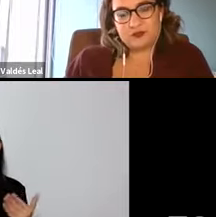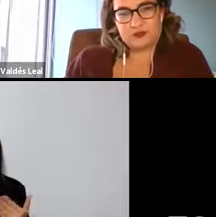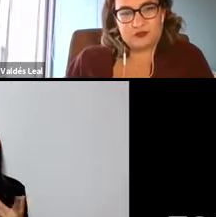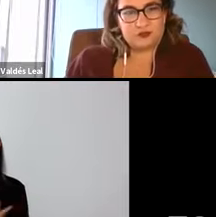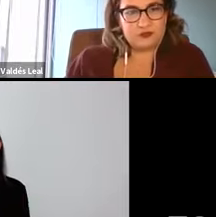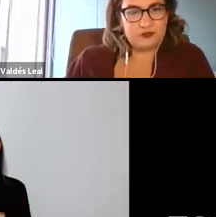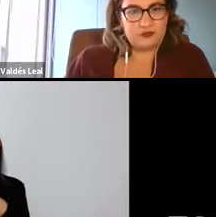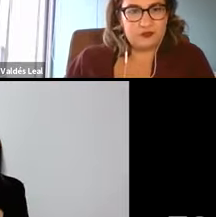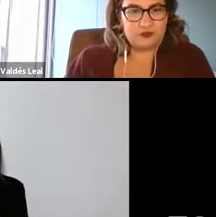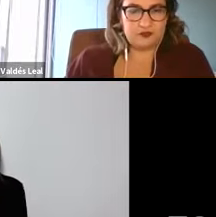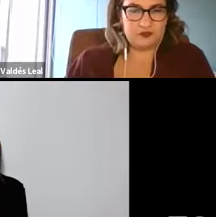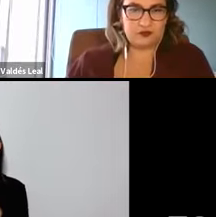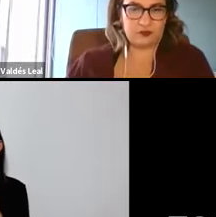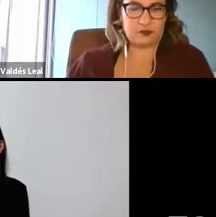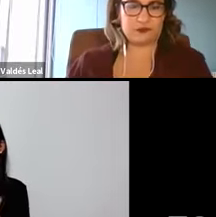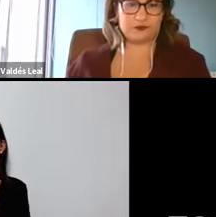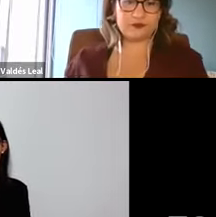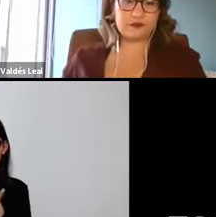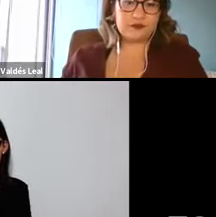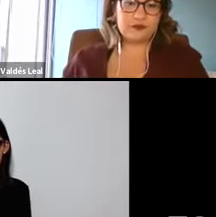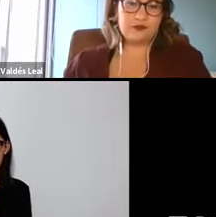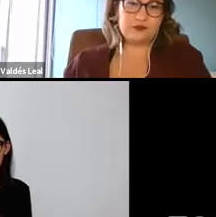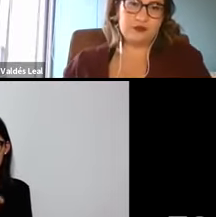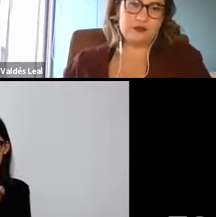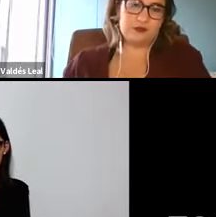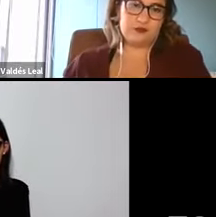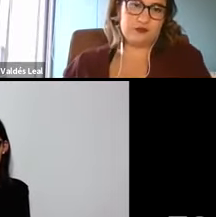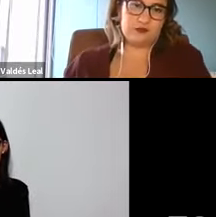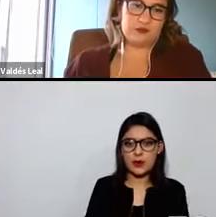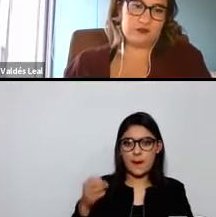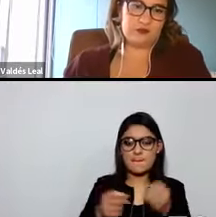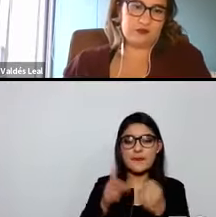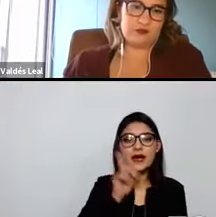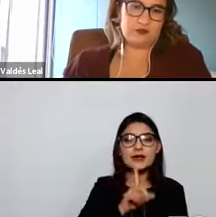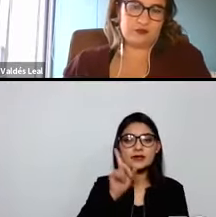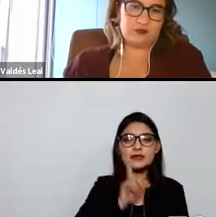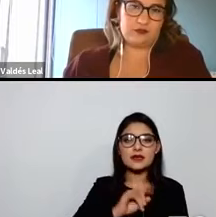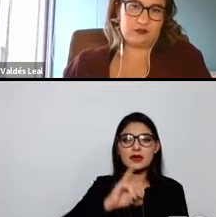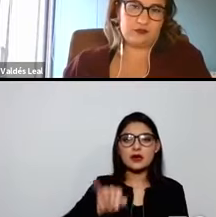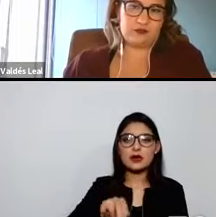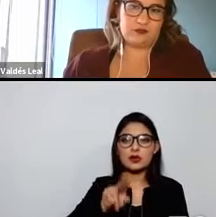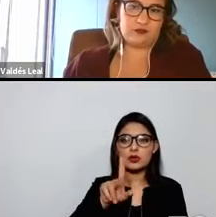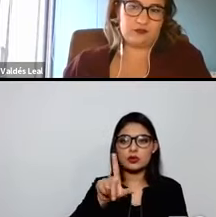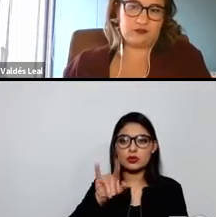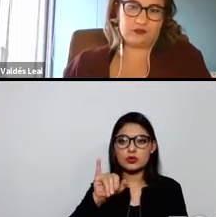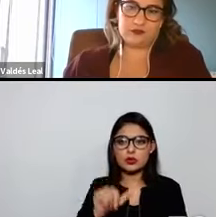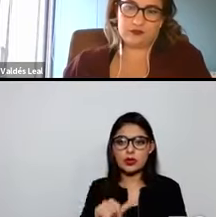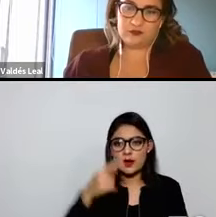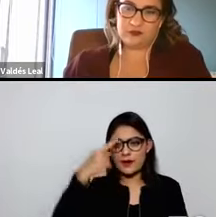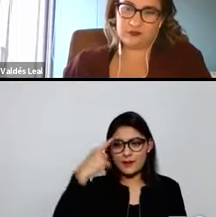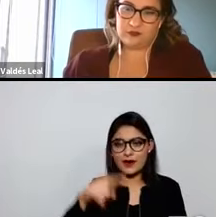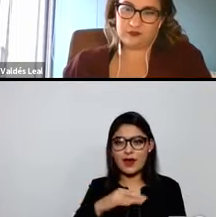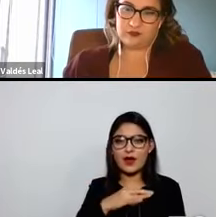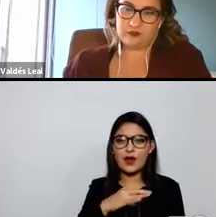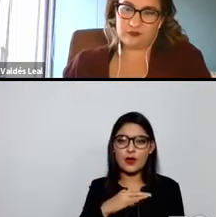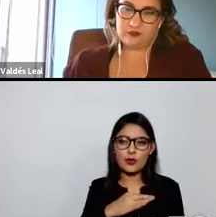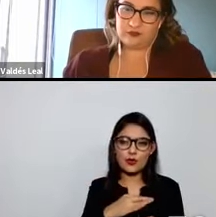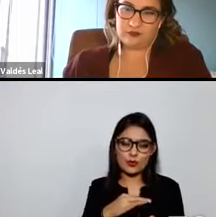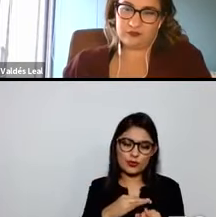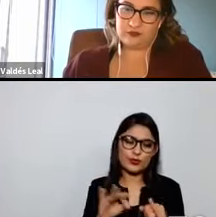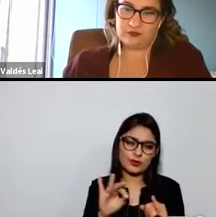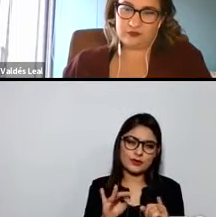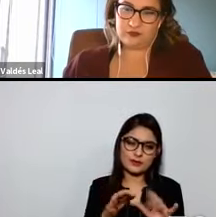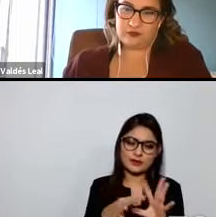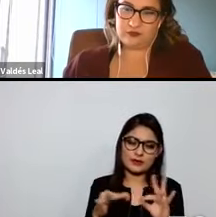por último la palabra a la magistrada Julia para pues cerrar esta primera ronda de intervenciones antes